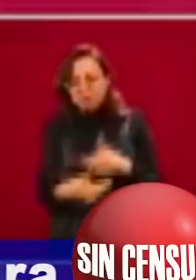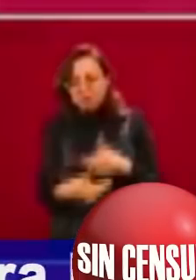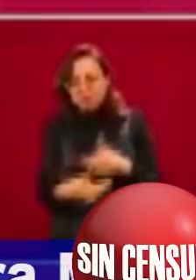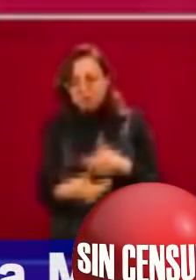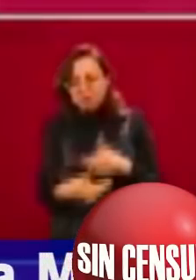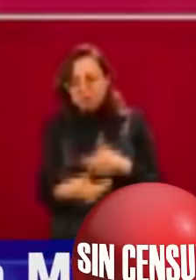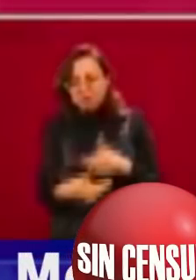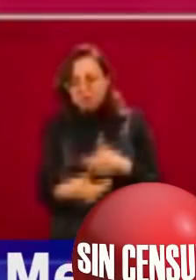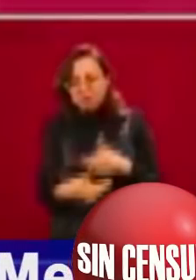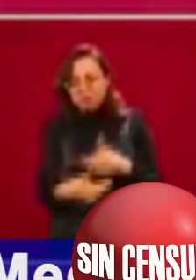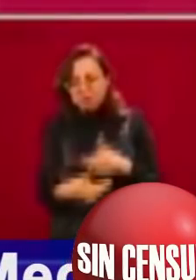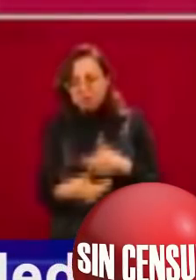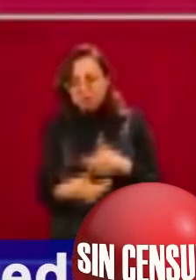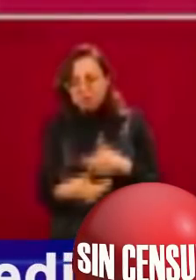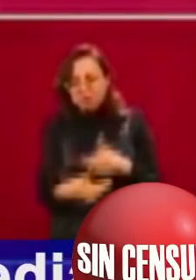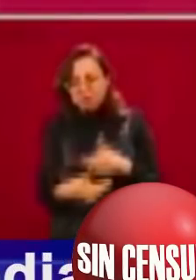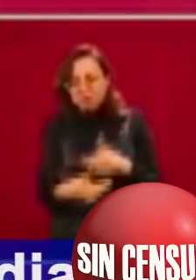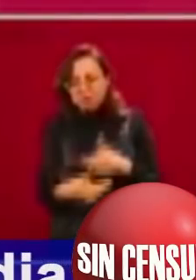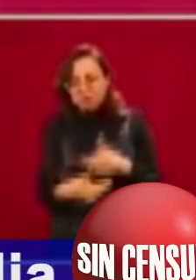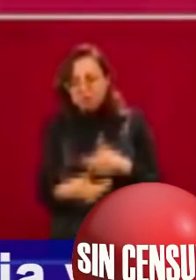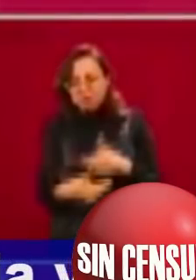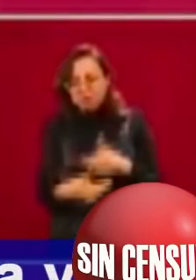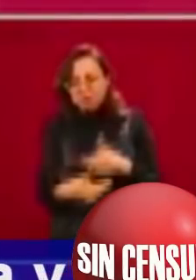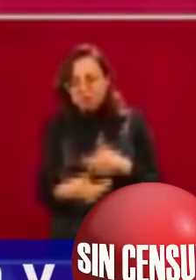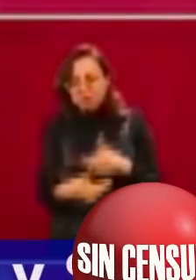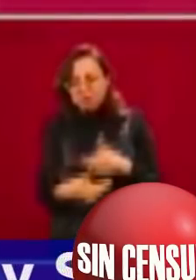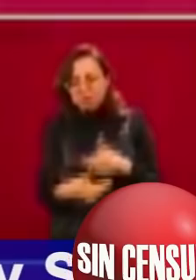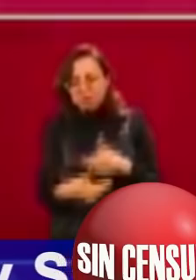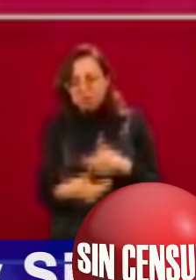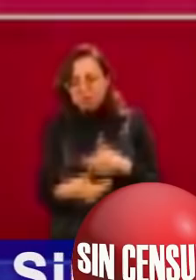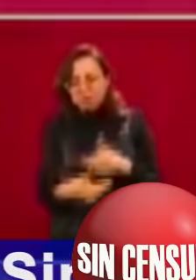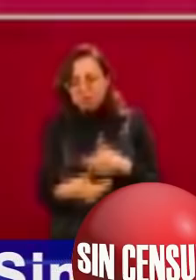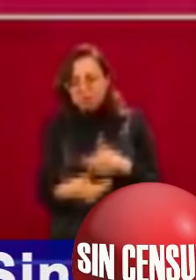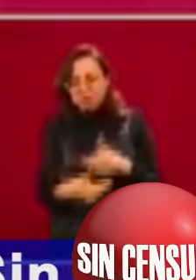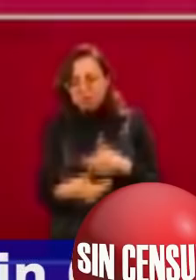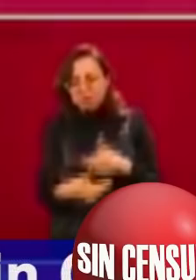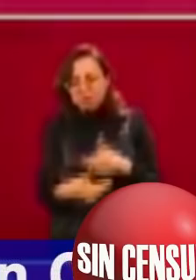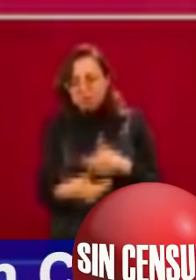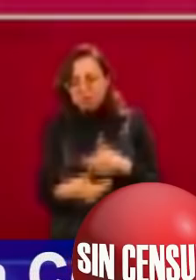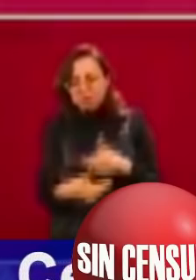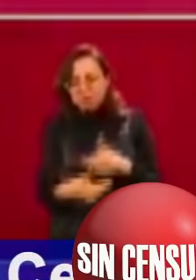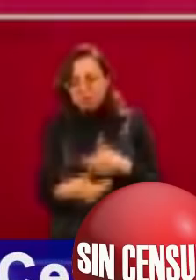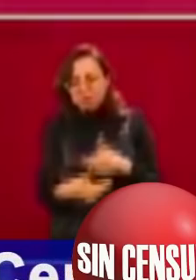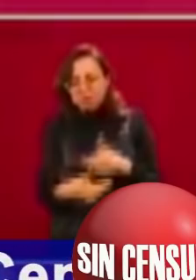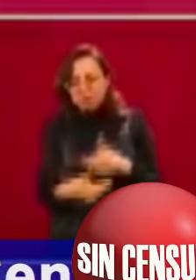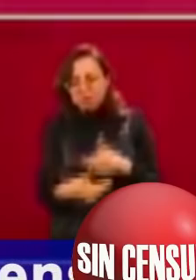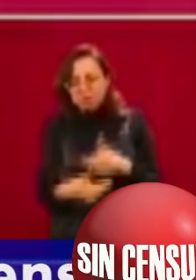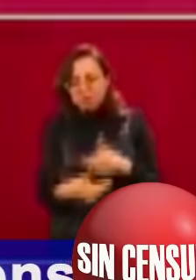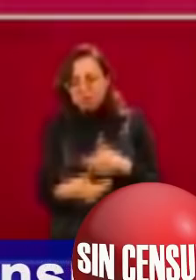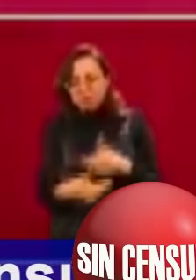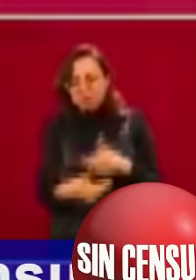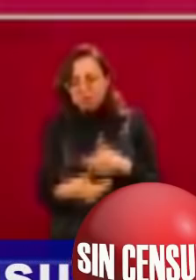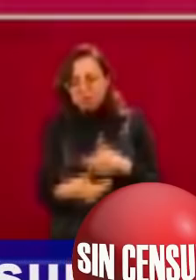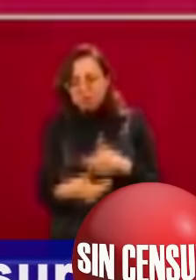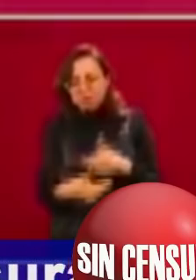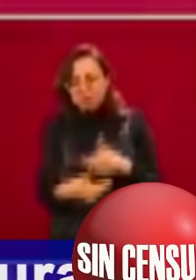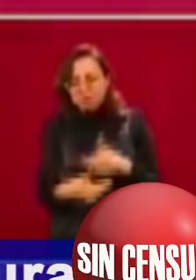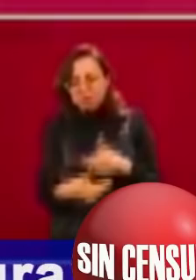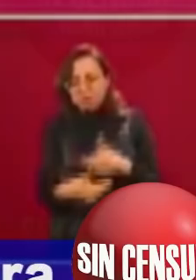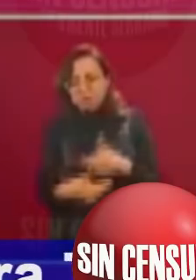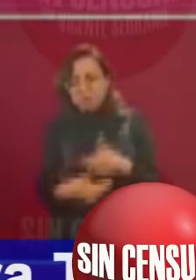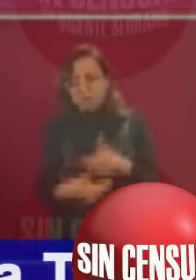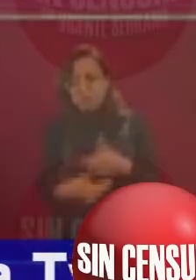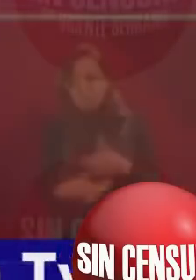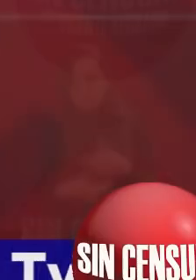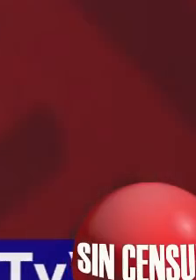bueno, que ya están dando las facilidades para que se cumplan estos faltantes. Esto tiene mucho que ver con lo que cerraba el mismo presidente López